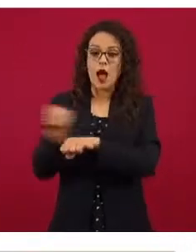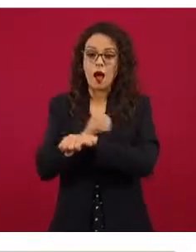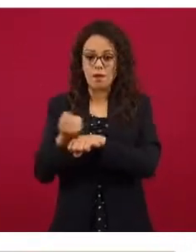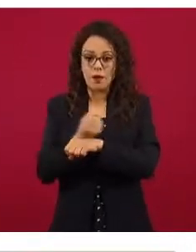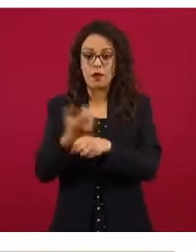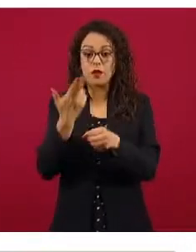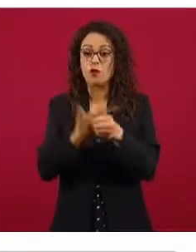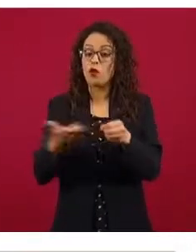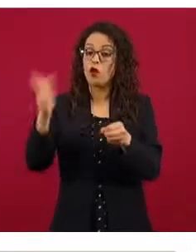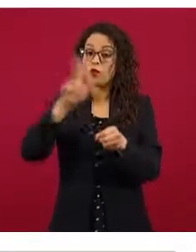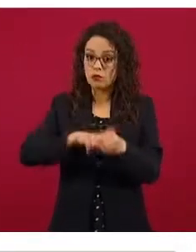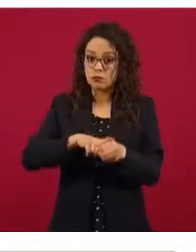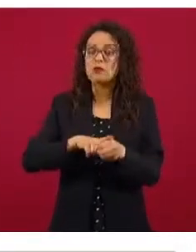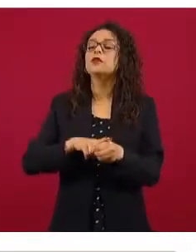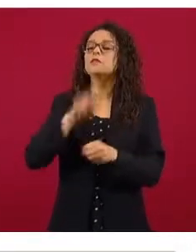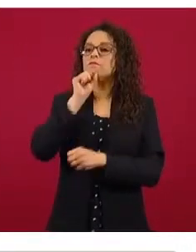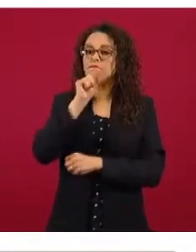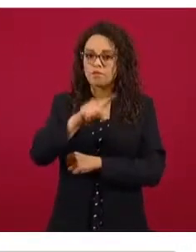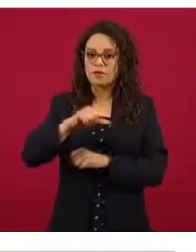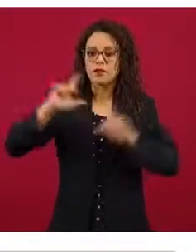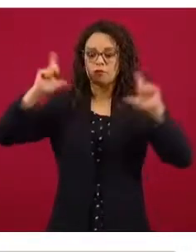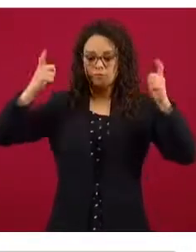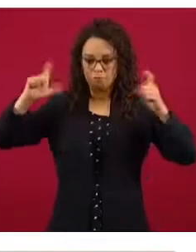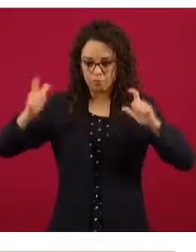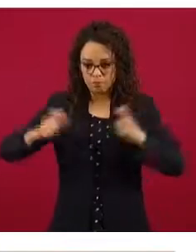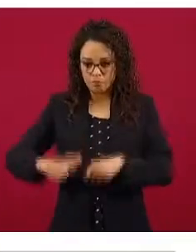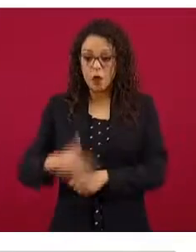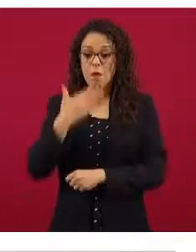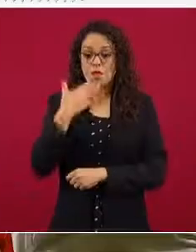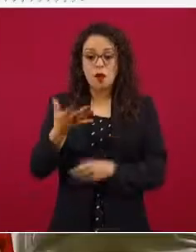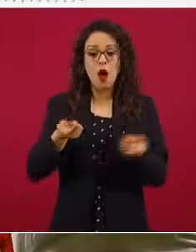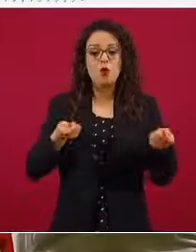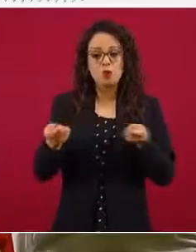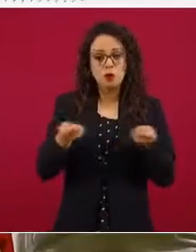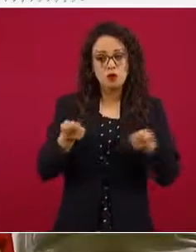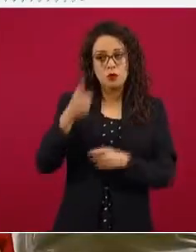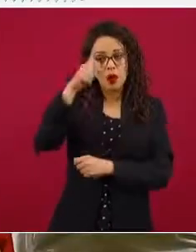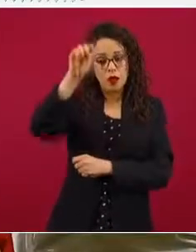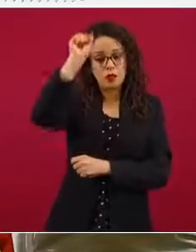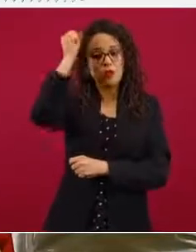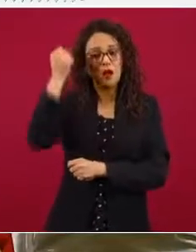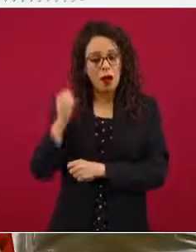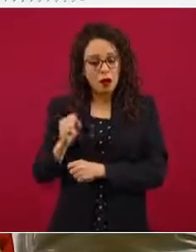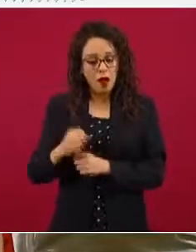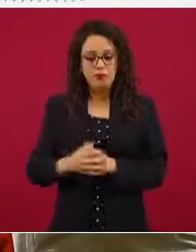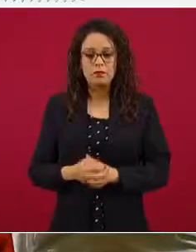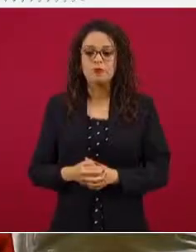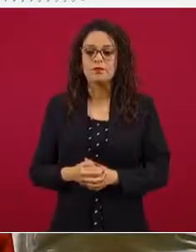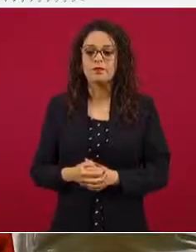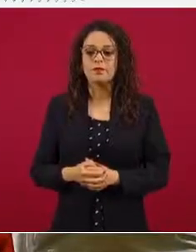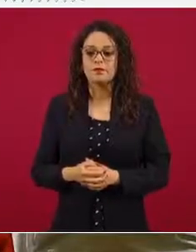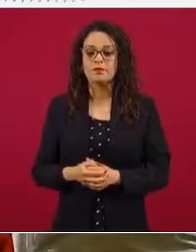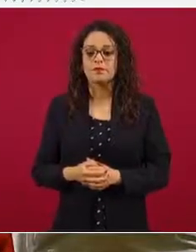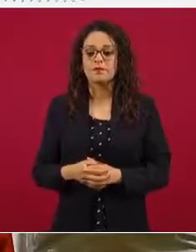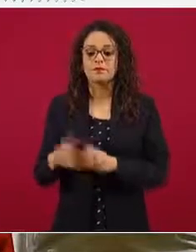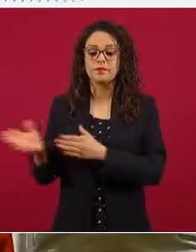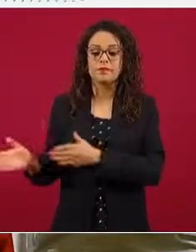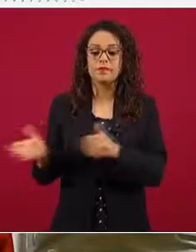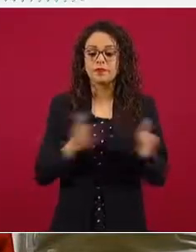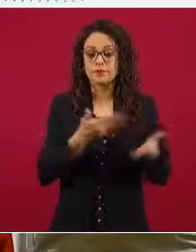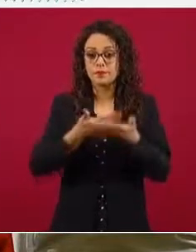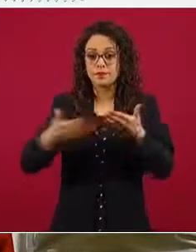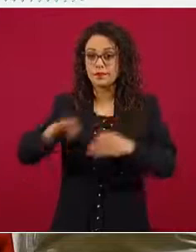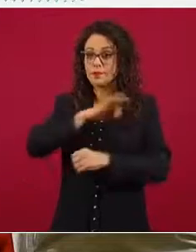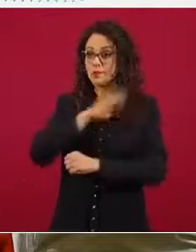reducción. Buen control epidémico en Sinaloa, la siguiente. Sonora había tenido una muy buena reducción desde